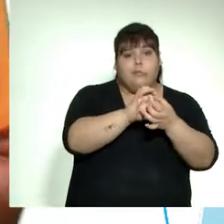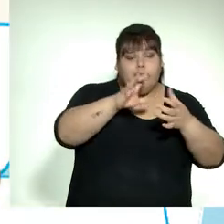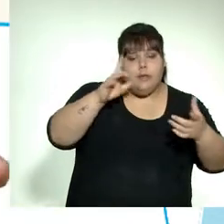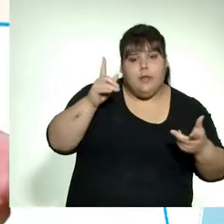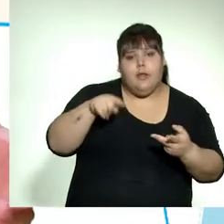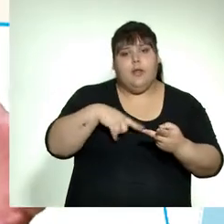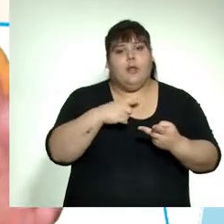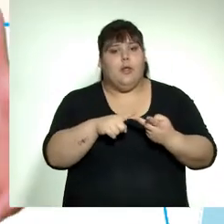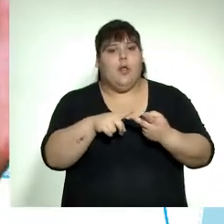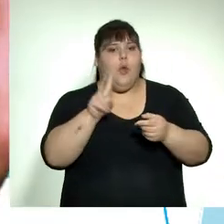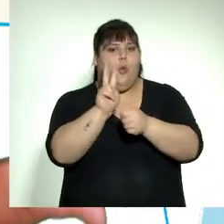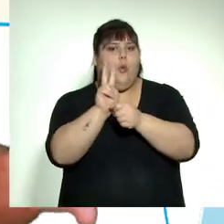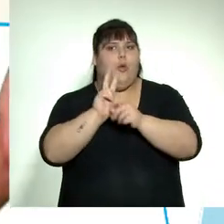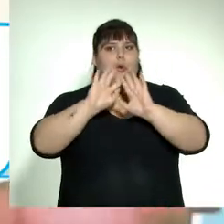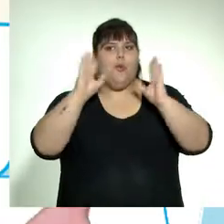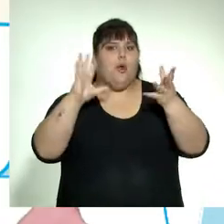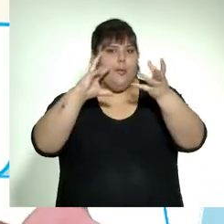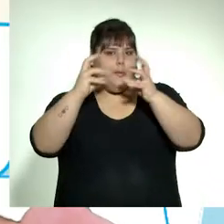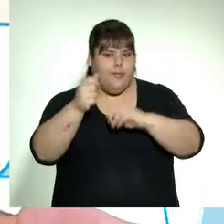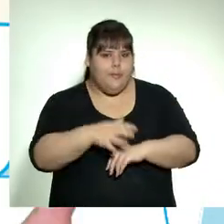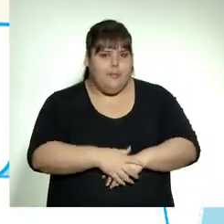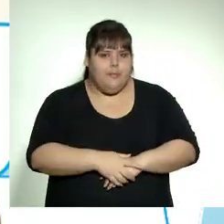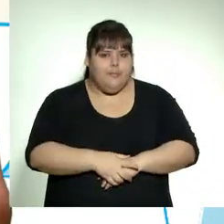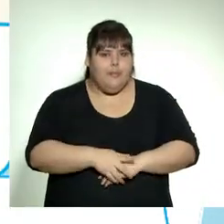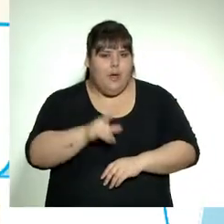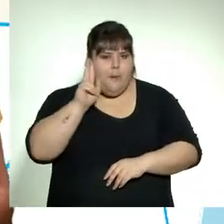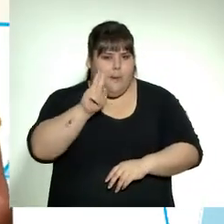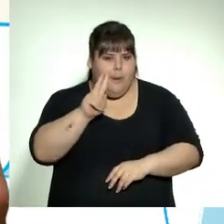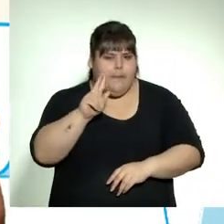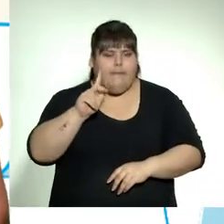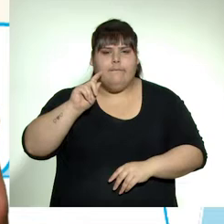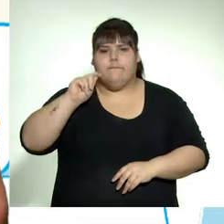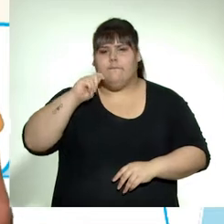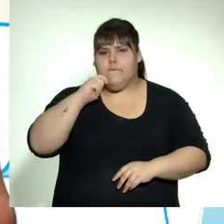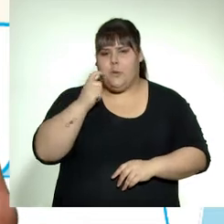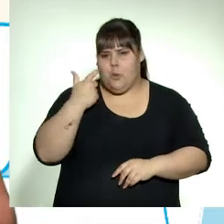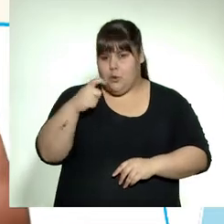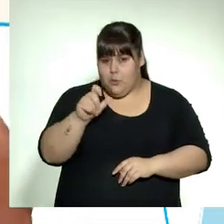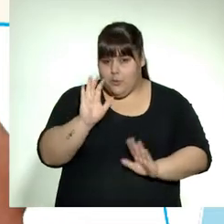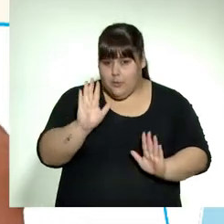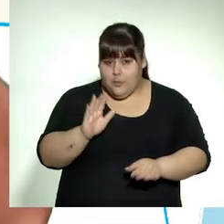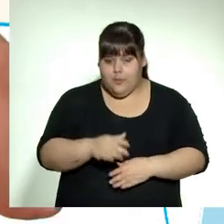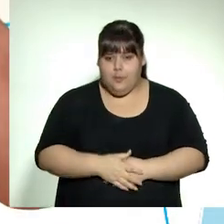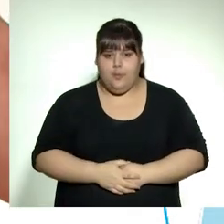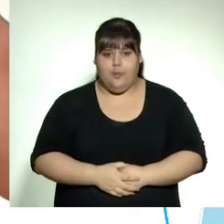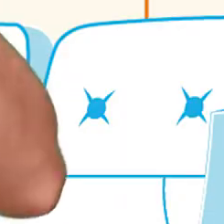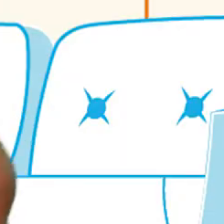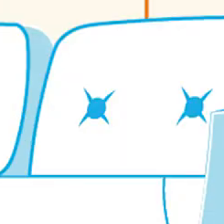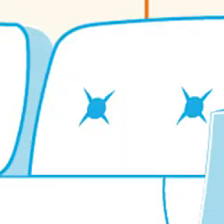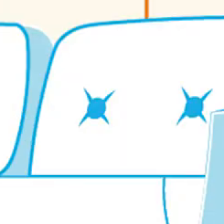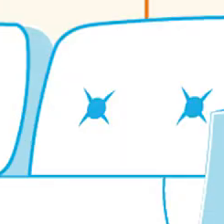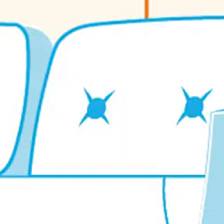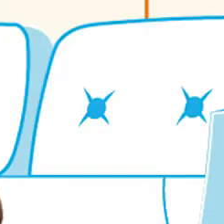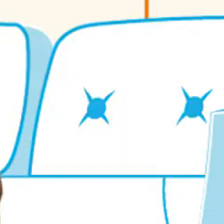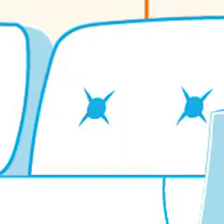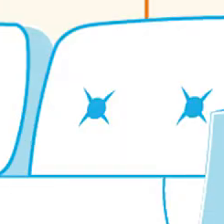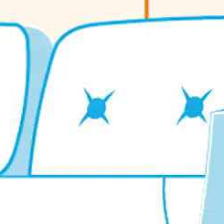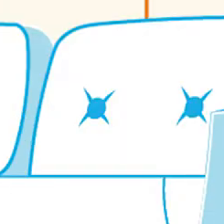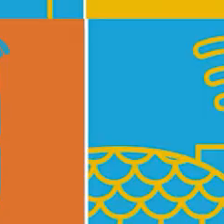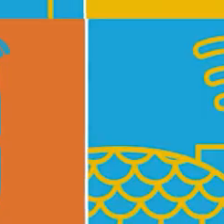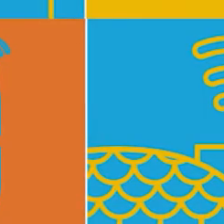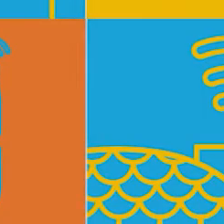hablando acerca de la libertad de los ríos y del cuidado ambiental. Vamos con este hermoso